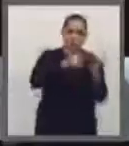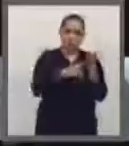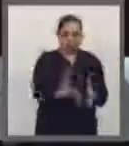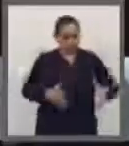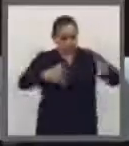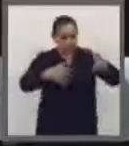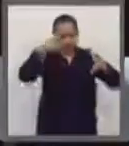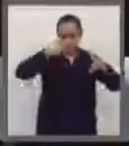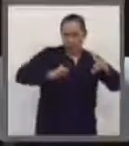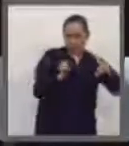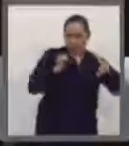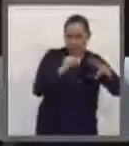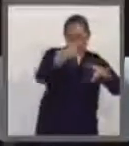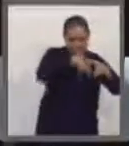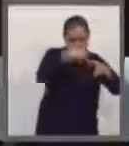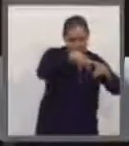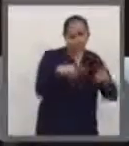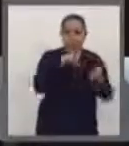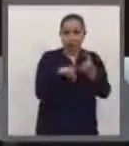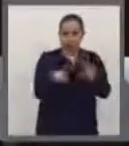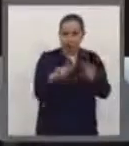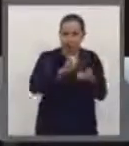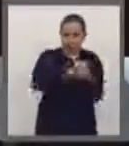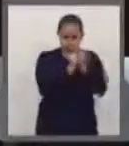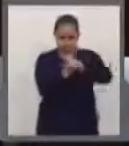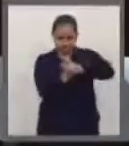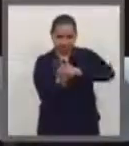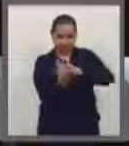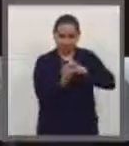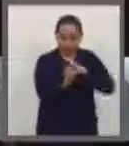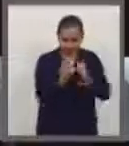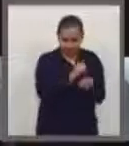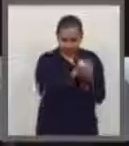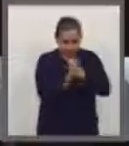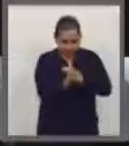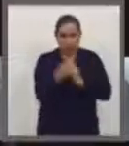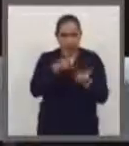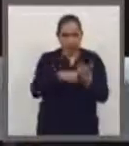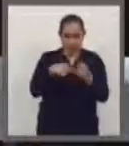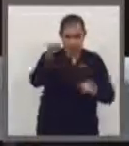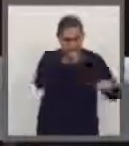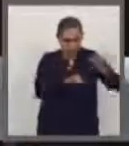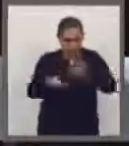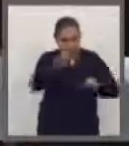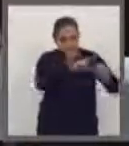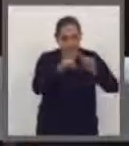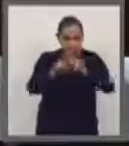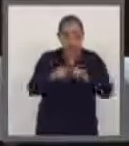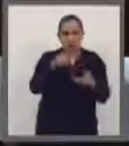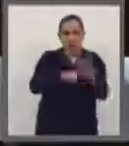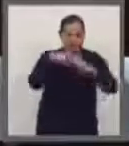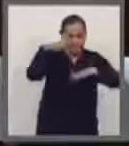almacenamiento plantas de licuefacción para perforar y para fracturar los pozos